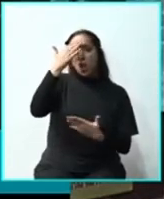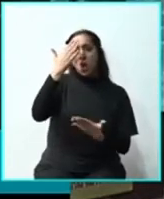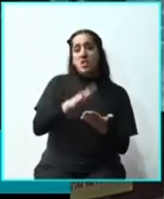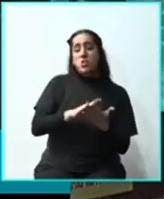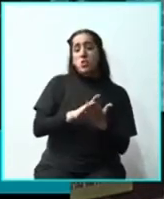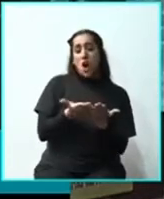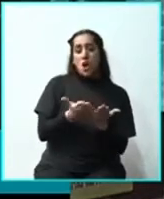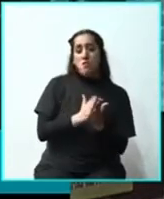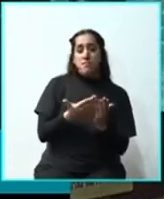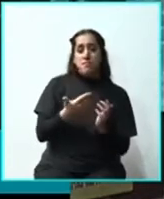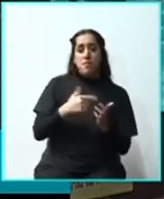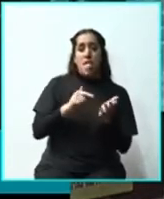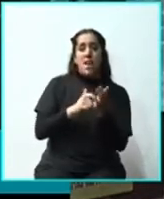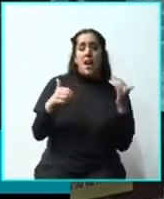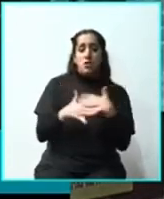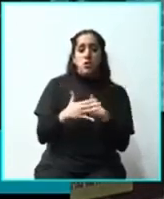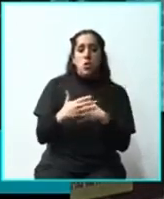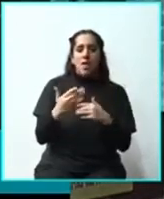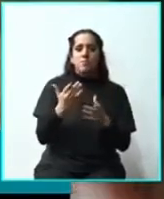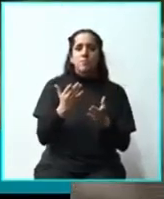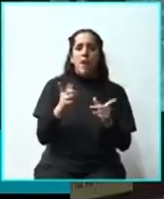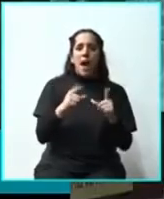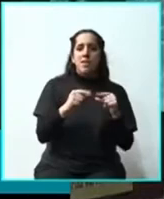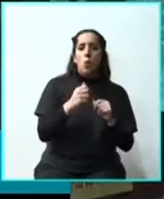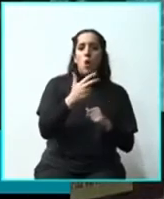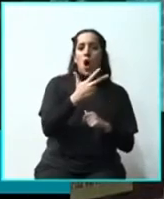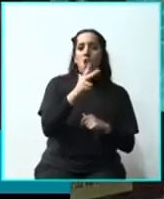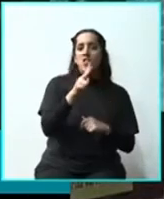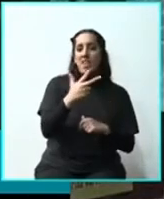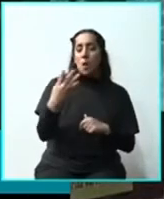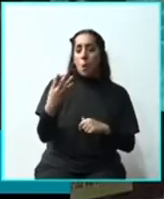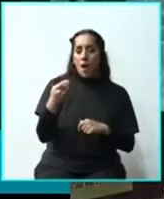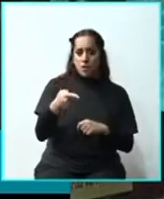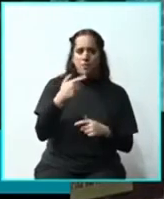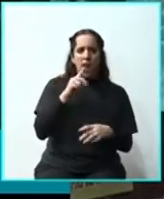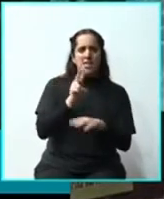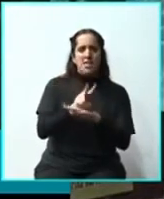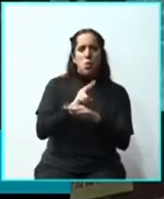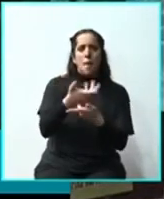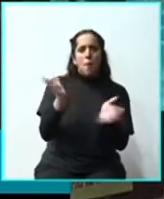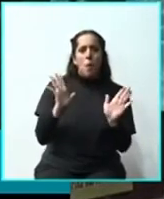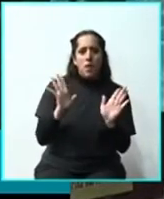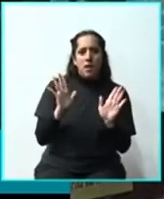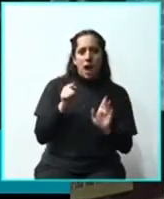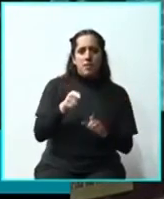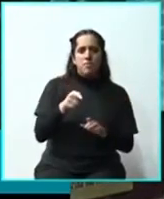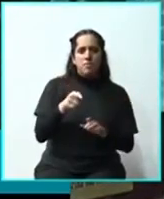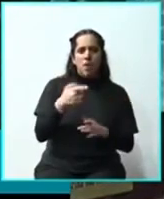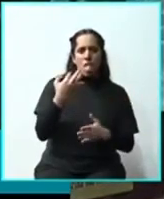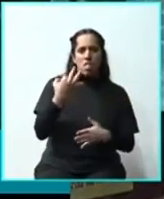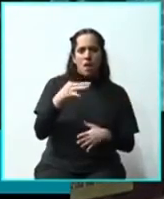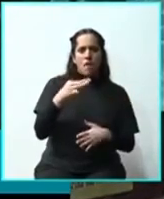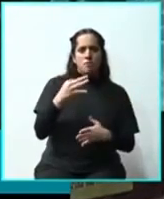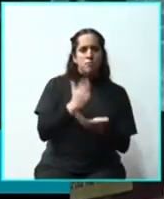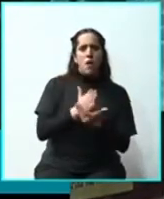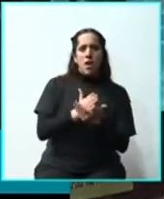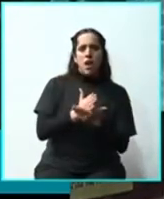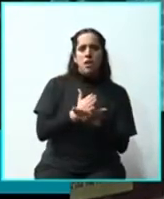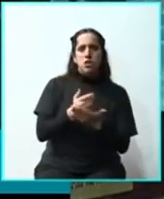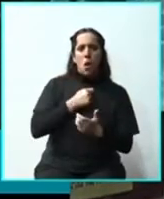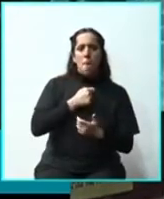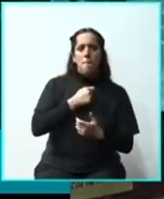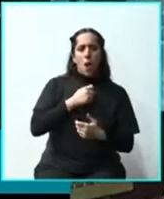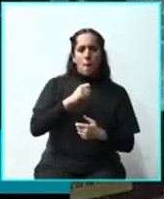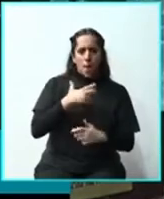Ciudad, en su artículo 34, donde dice que la seguridad pública es un deber propio e